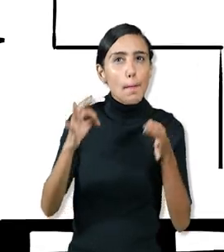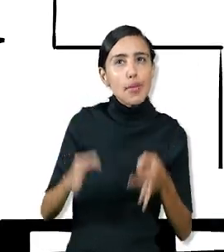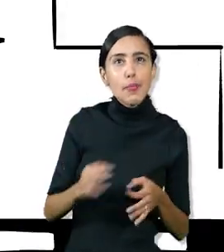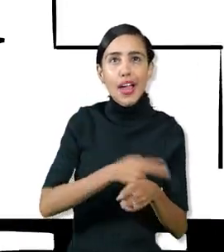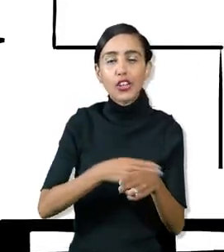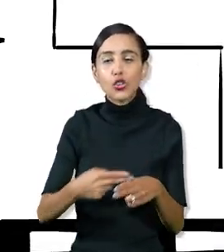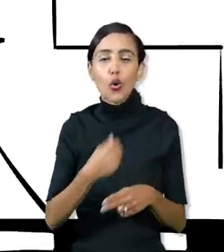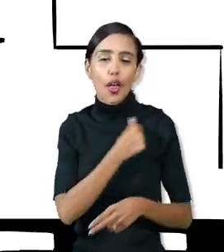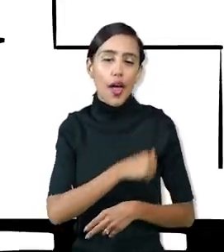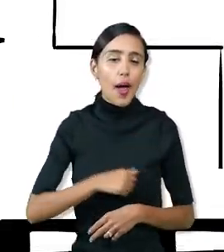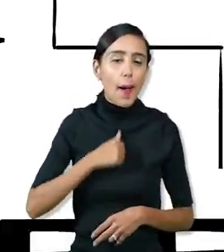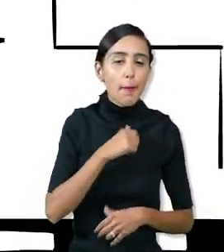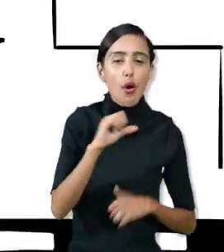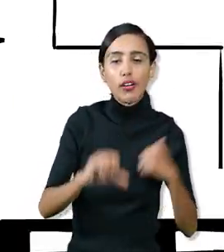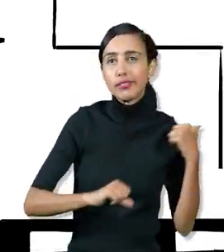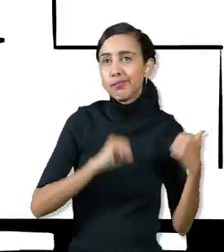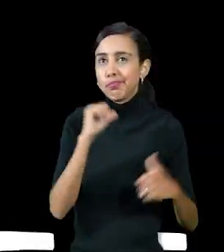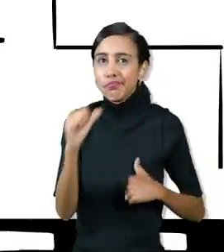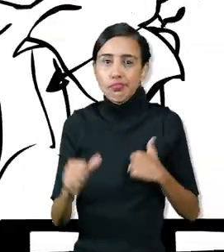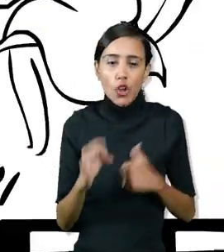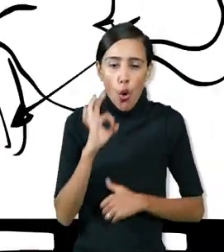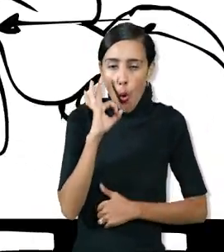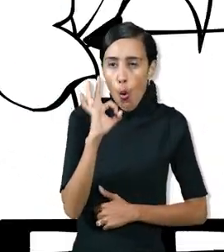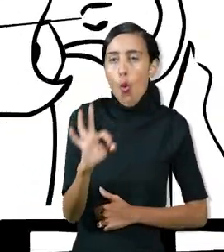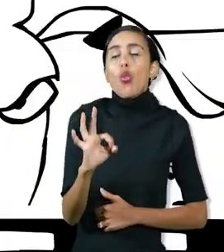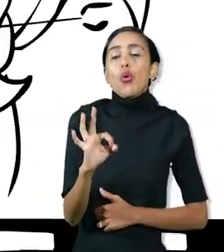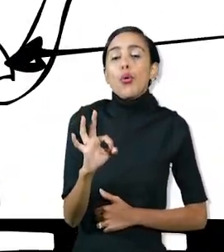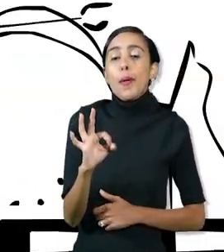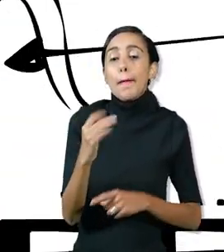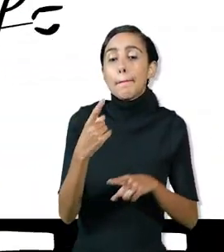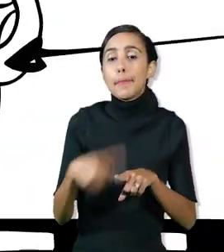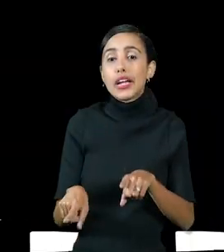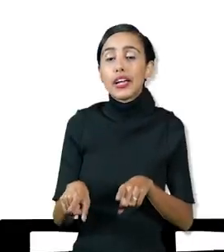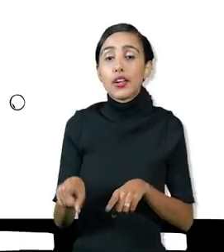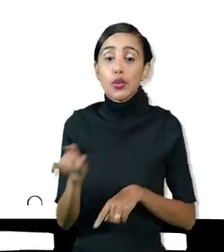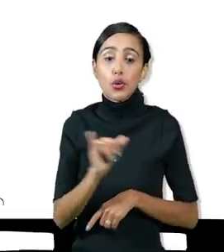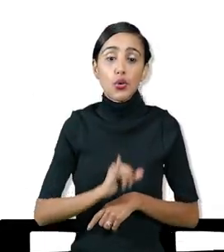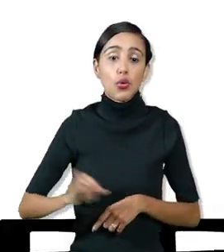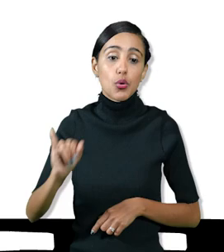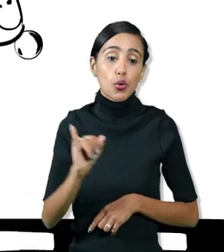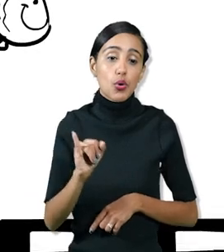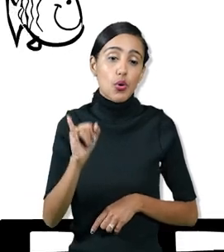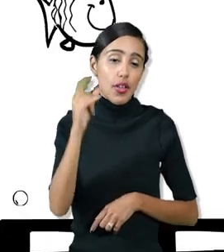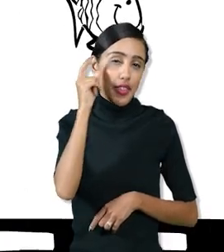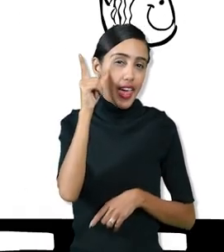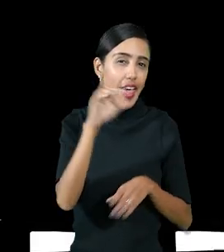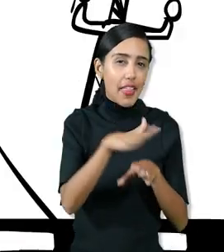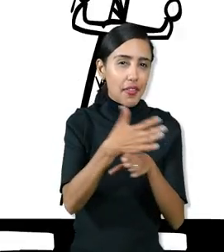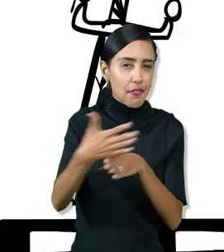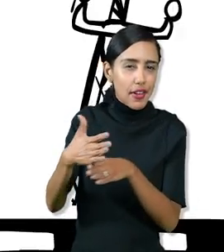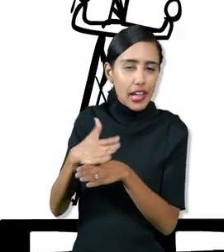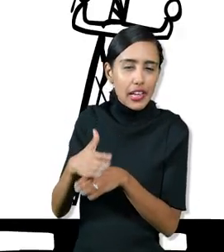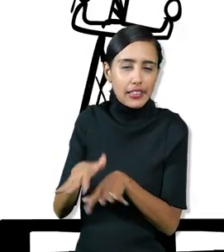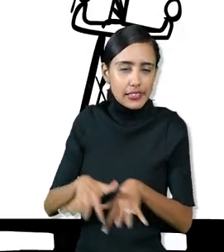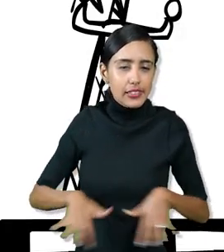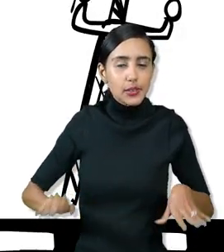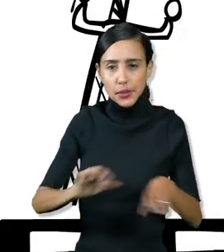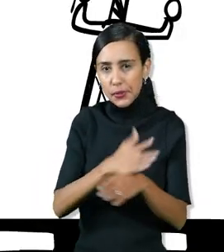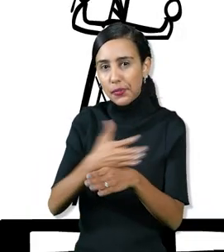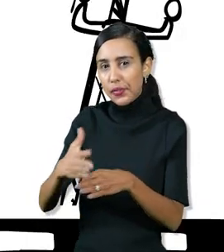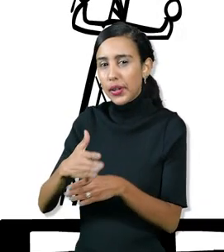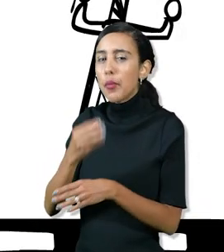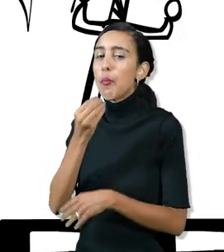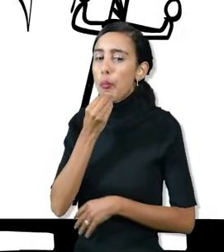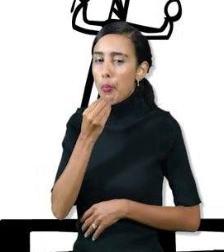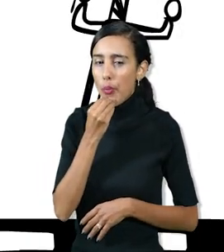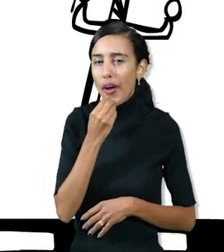amor, las historias de pasión, las historias de odio, pero uno solamente ofreciendo un punto de vista diferente y un contexto diferente puede hacer